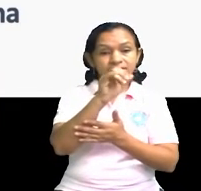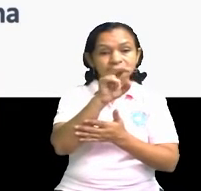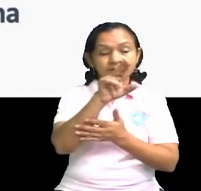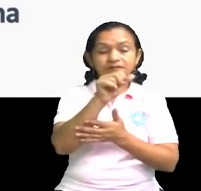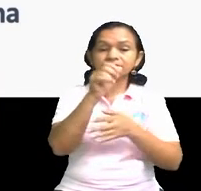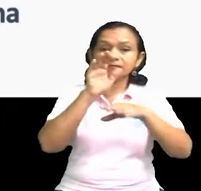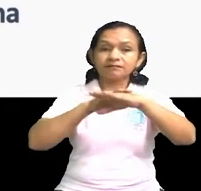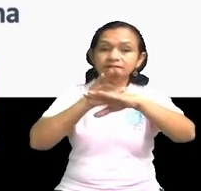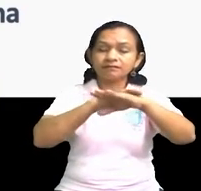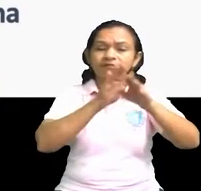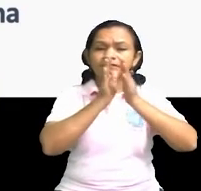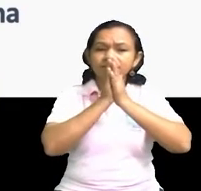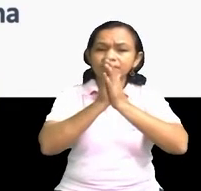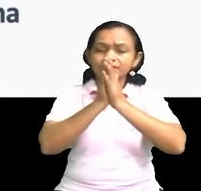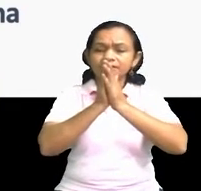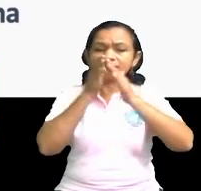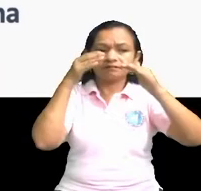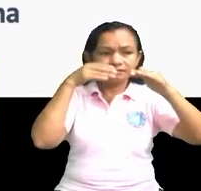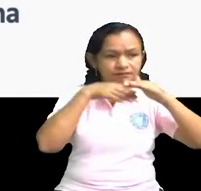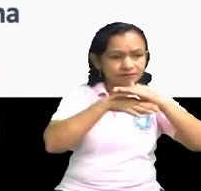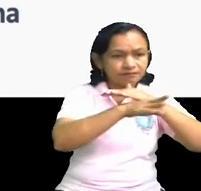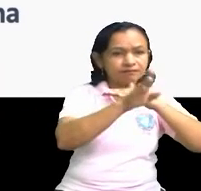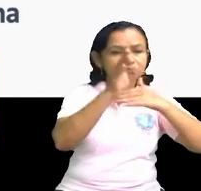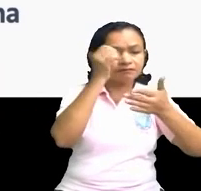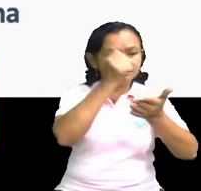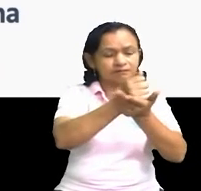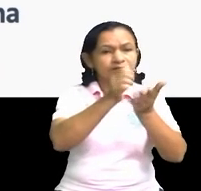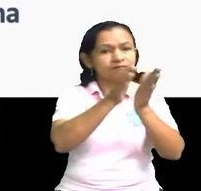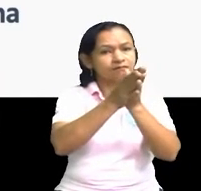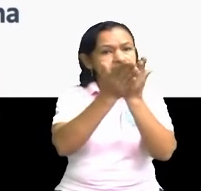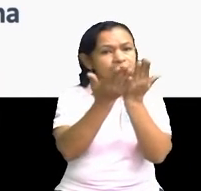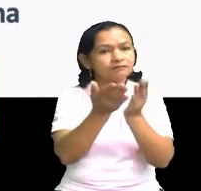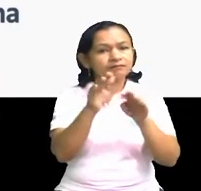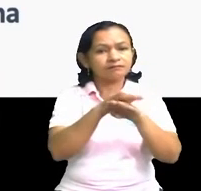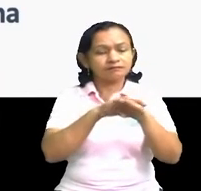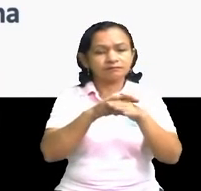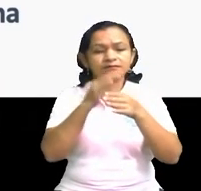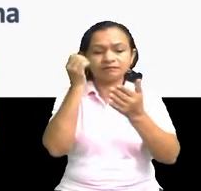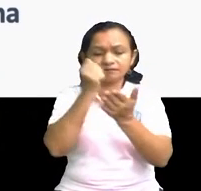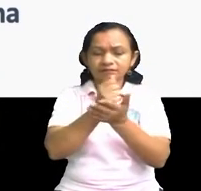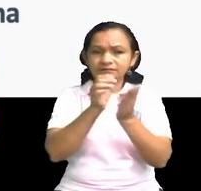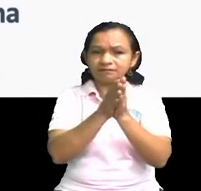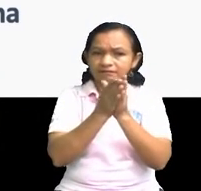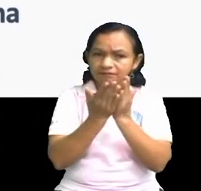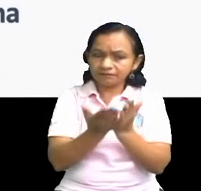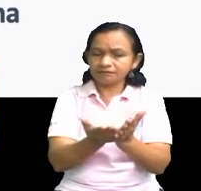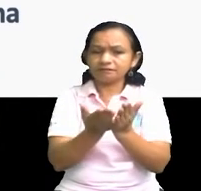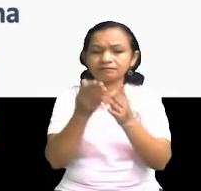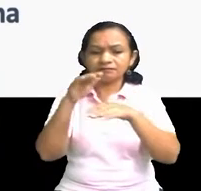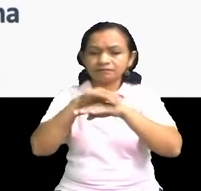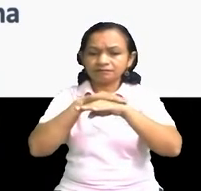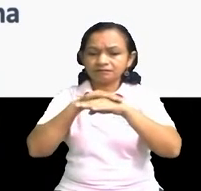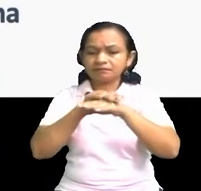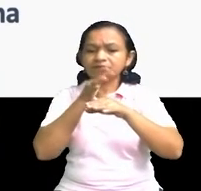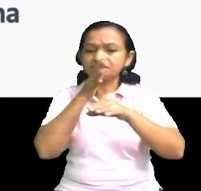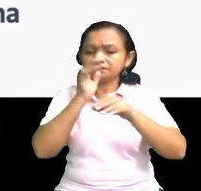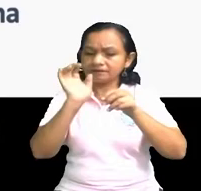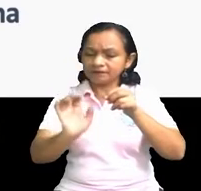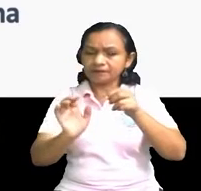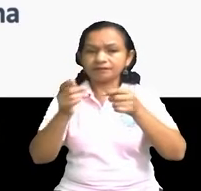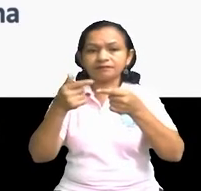ciudadanía nicaragüense que ahí pueden hacer sus trámites migratorios para gestionar pasaportes, visa de salida de